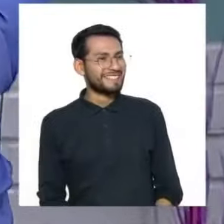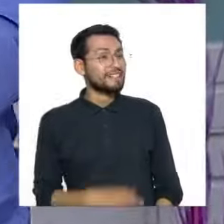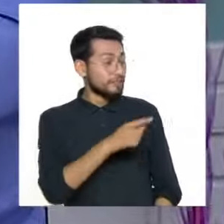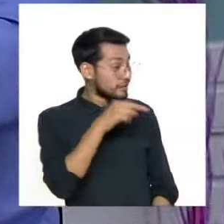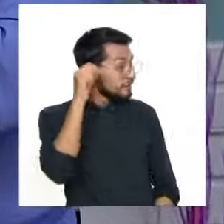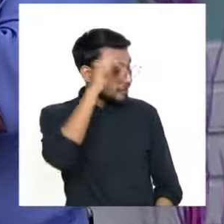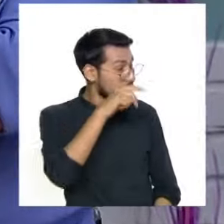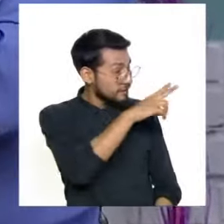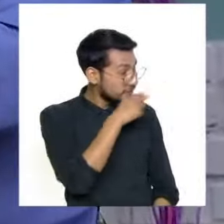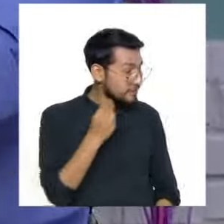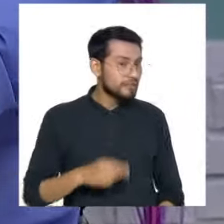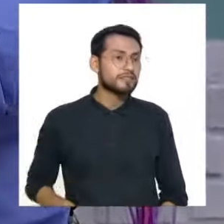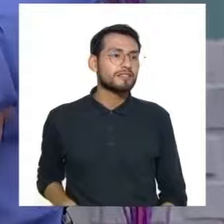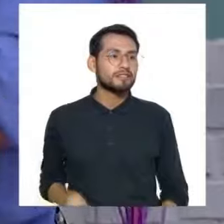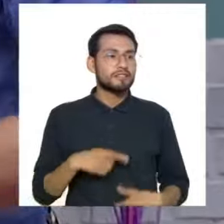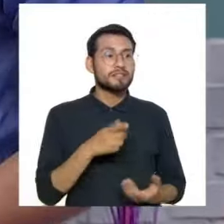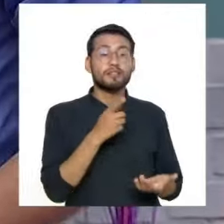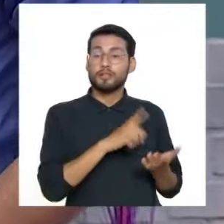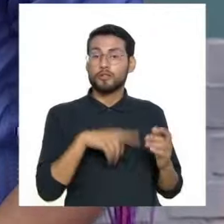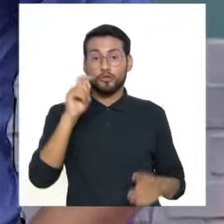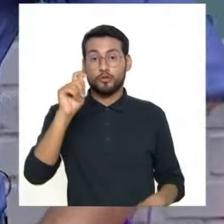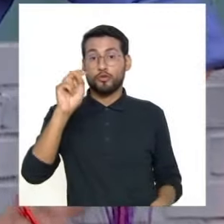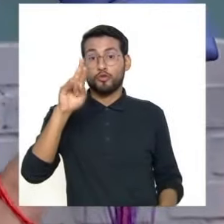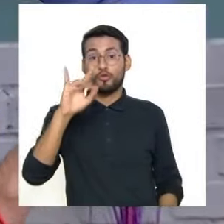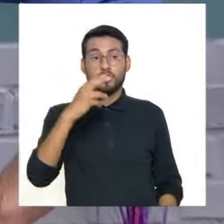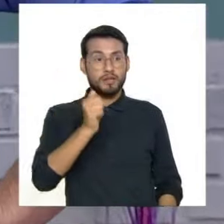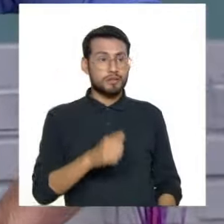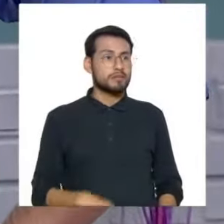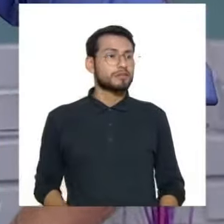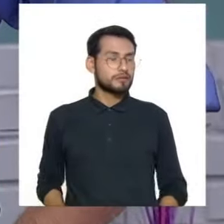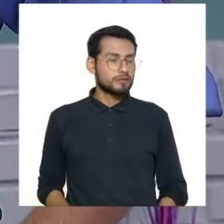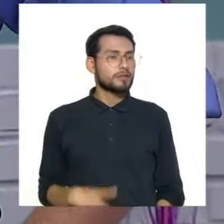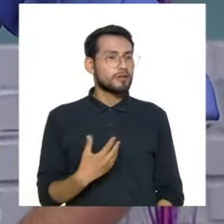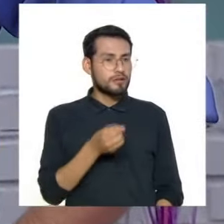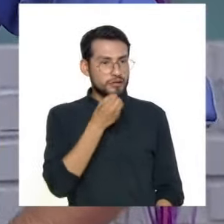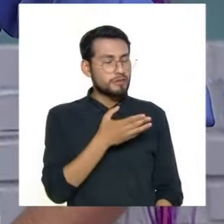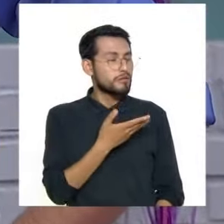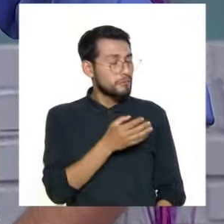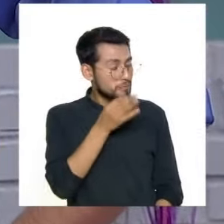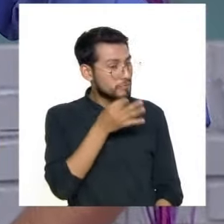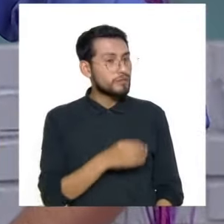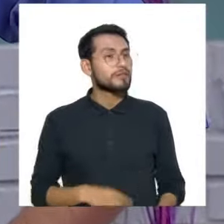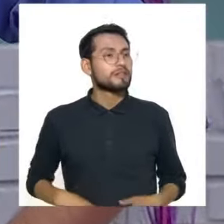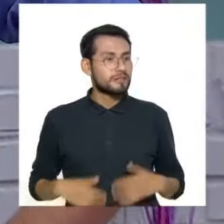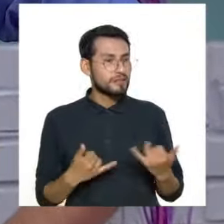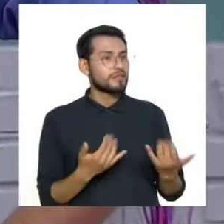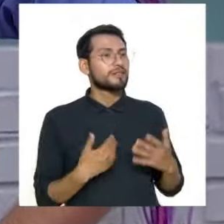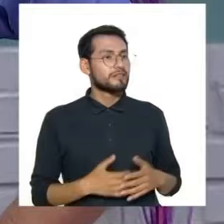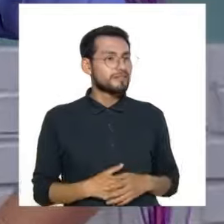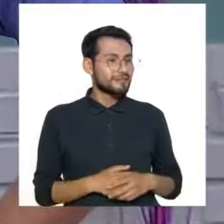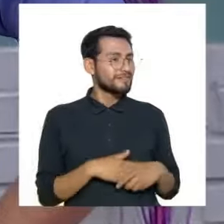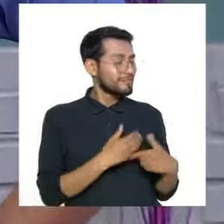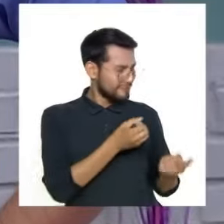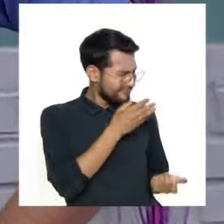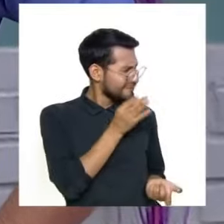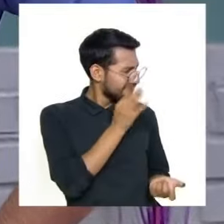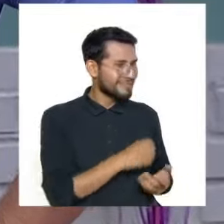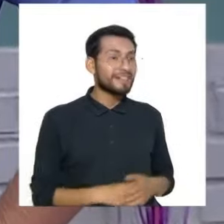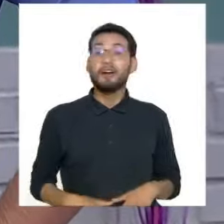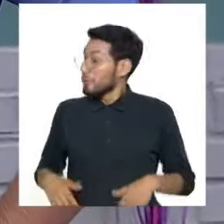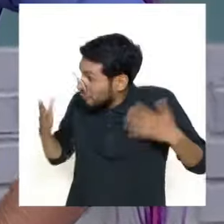nieto nicolasa trucho trucha trucha sí trucha es el recurso agrícola más cultivado a nivel nacional no Oye está bien